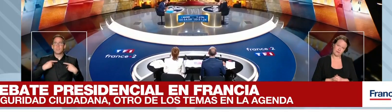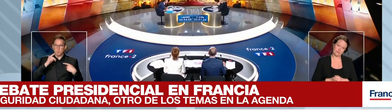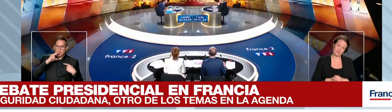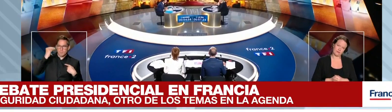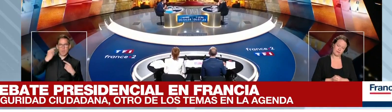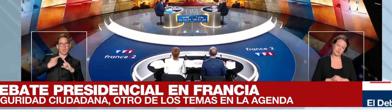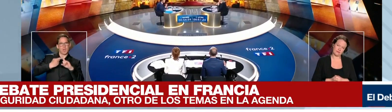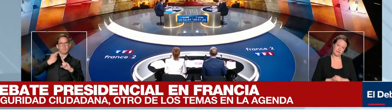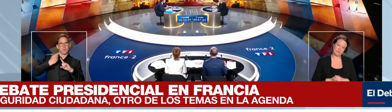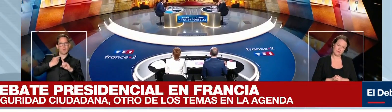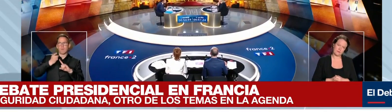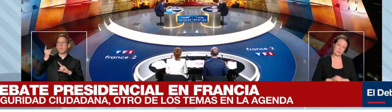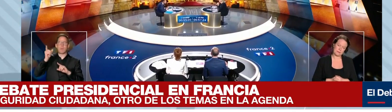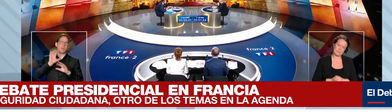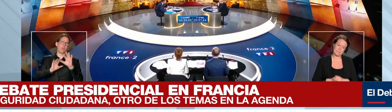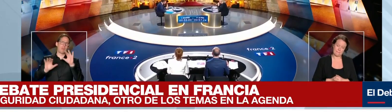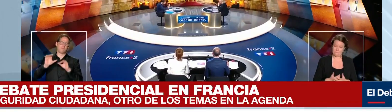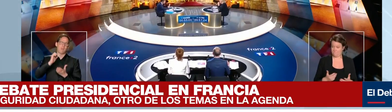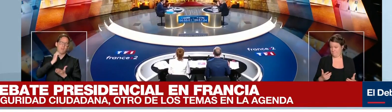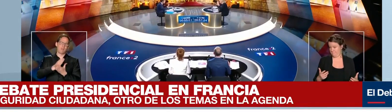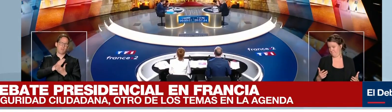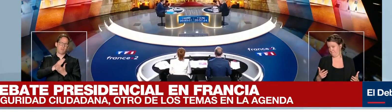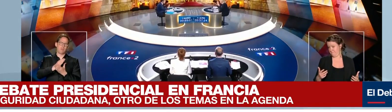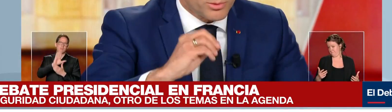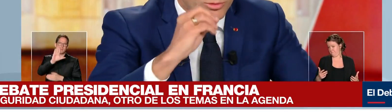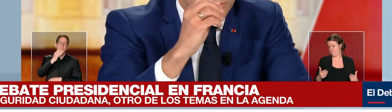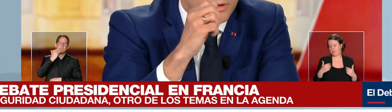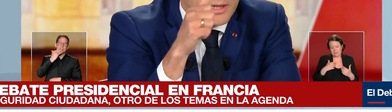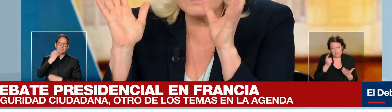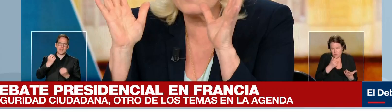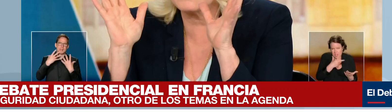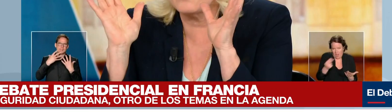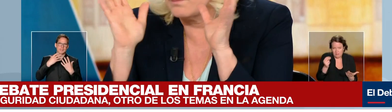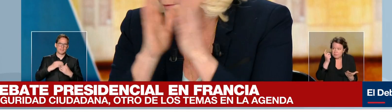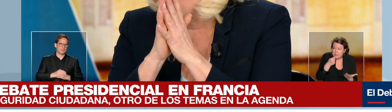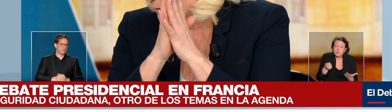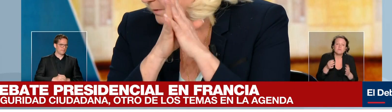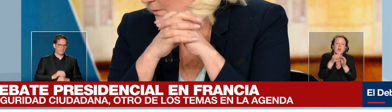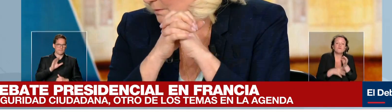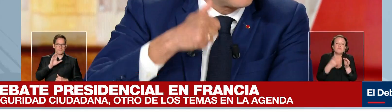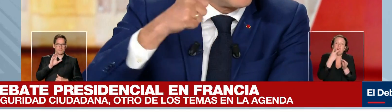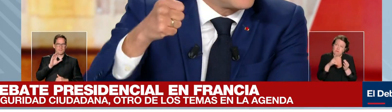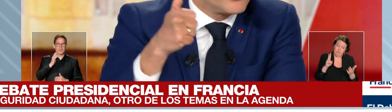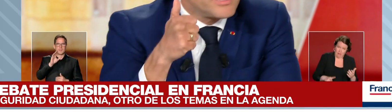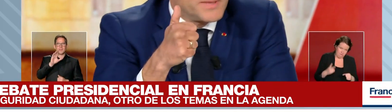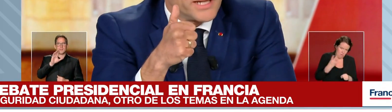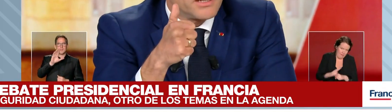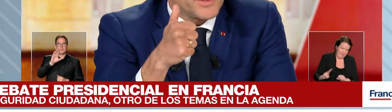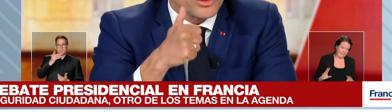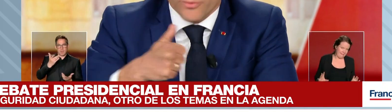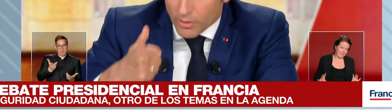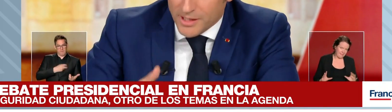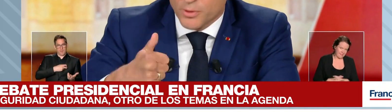lo que tienen que soportar los ciudadanos. No, yo no estoy relativizando nada. Además, los resultados no son muy buenos. Pero es